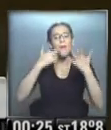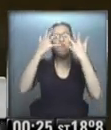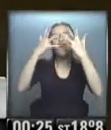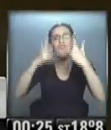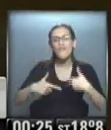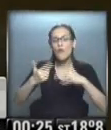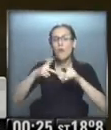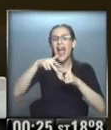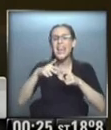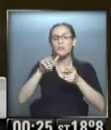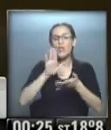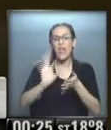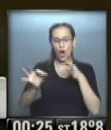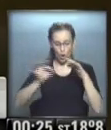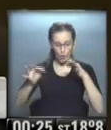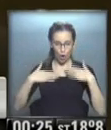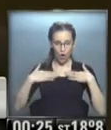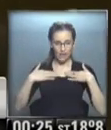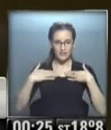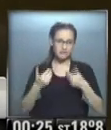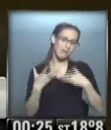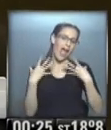hormonal como de las patologías inmunes.